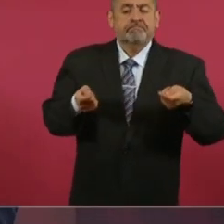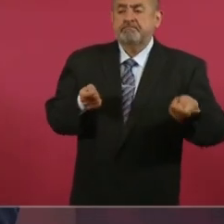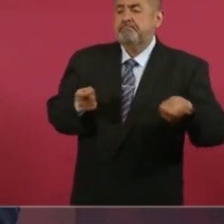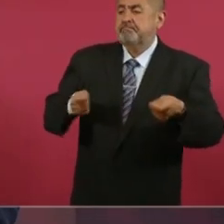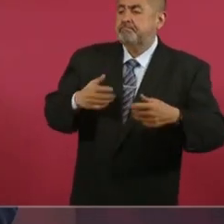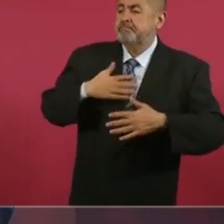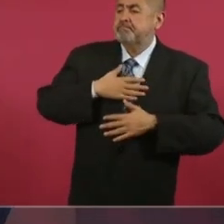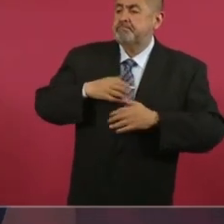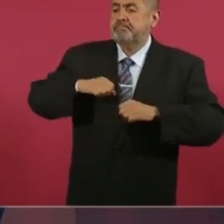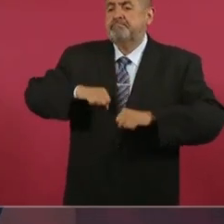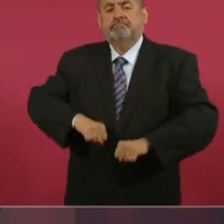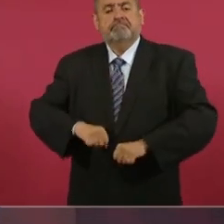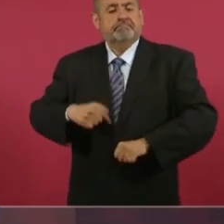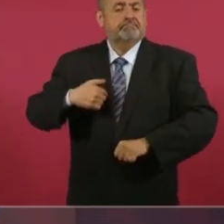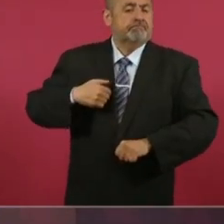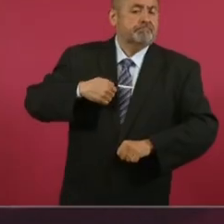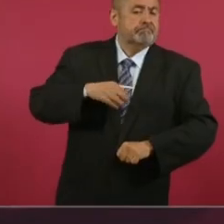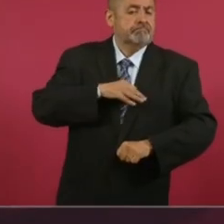privilegios.